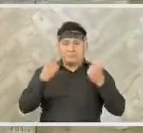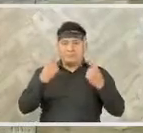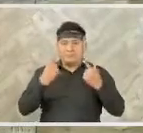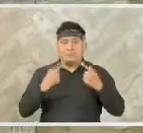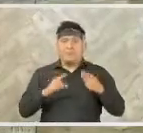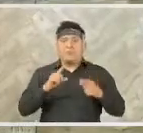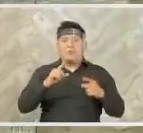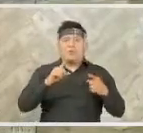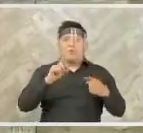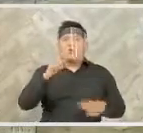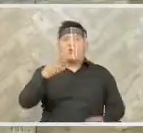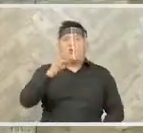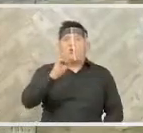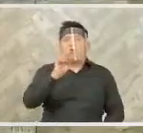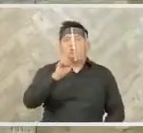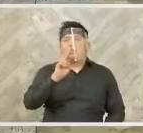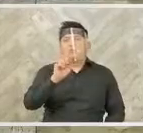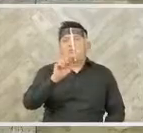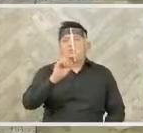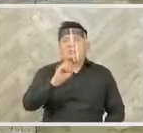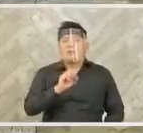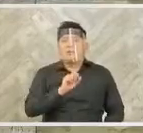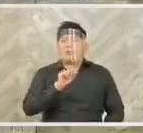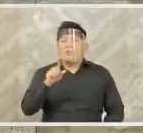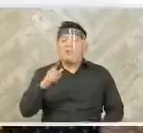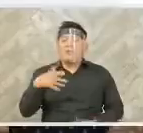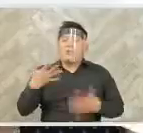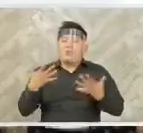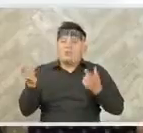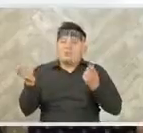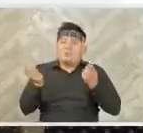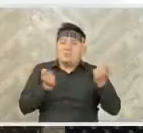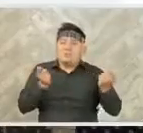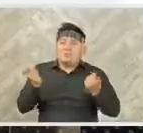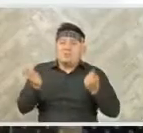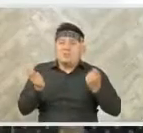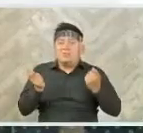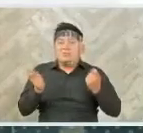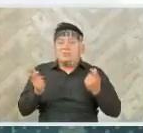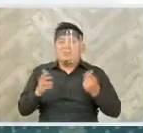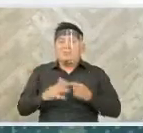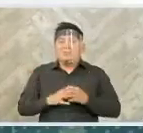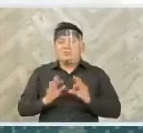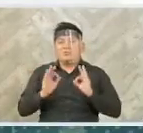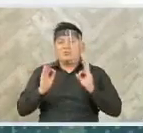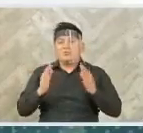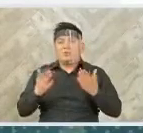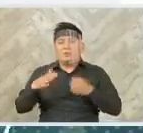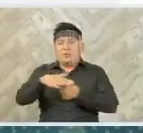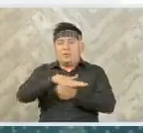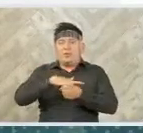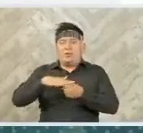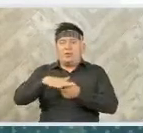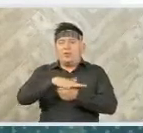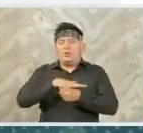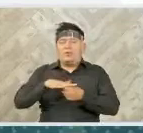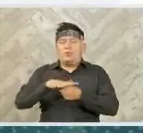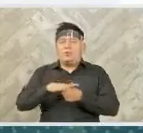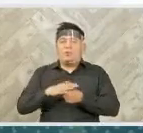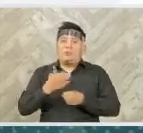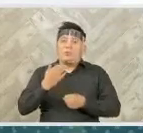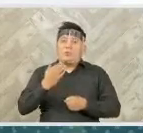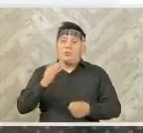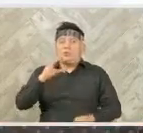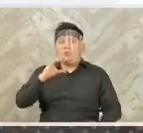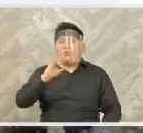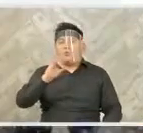Gonzalo Suárez pregunta, ¿qué estrategias de seguridad propia en los barrios del municipio como Cuberos